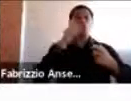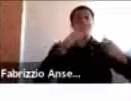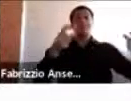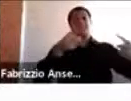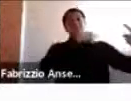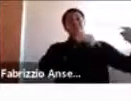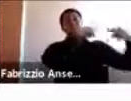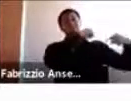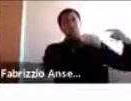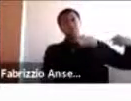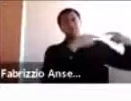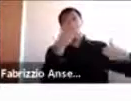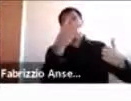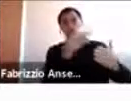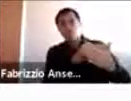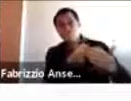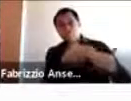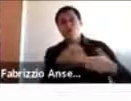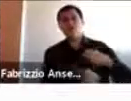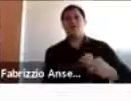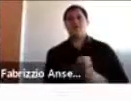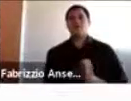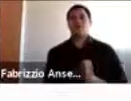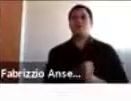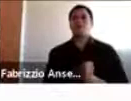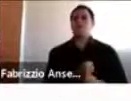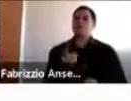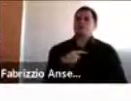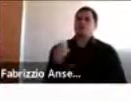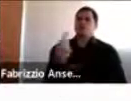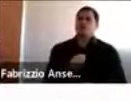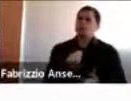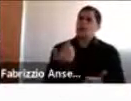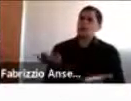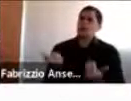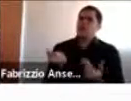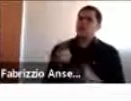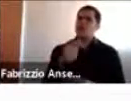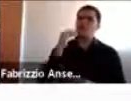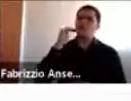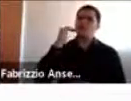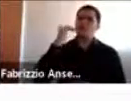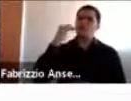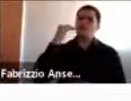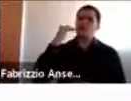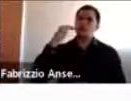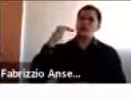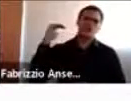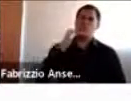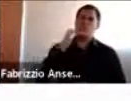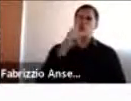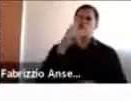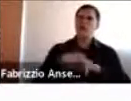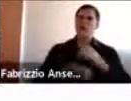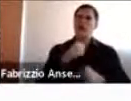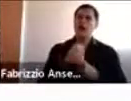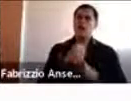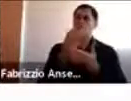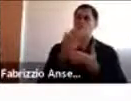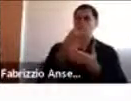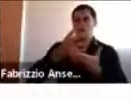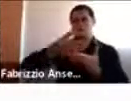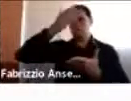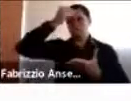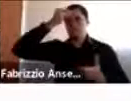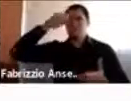lo estamos esperando que ocurra entonces en los niños al cabo del primer año de escolarización y lo interesante y esto es lo